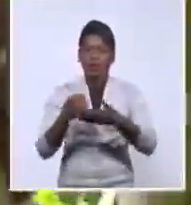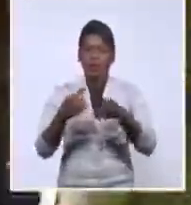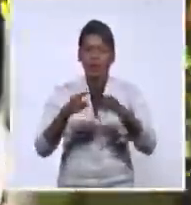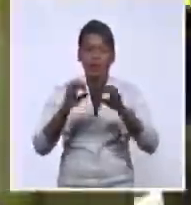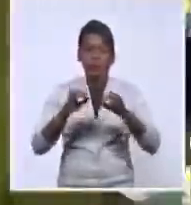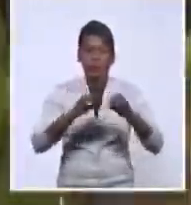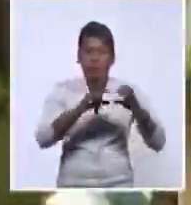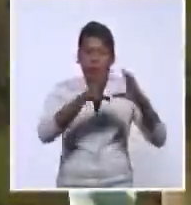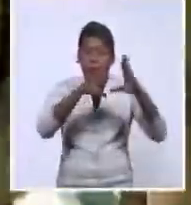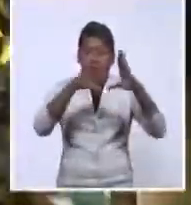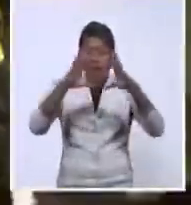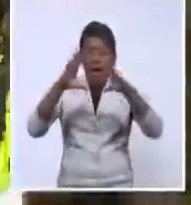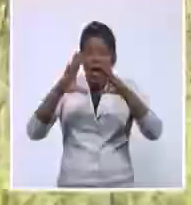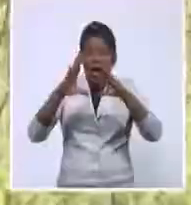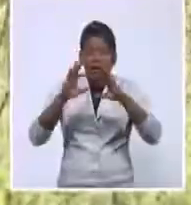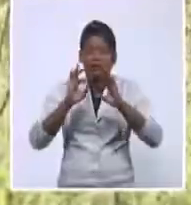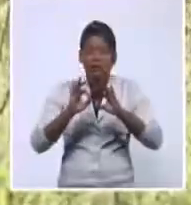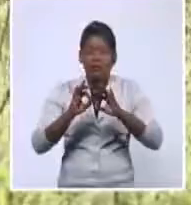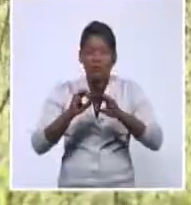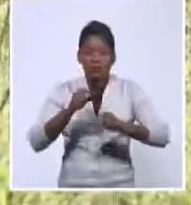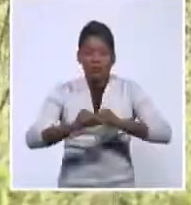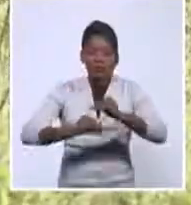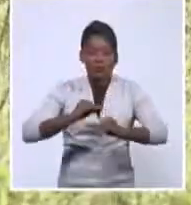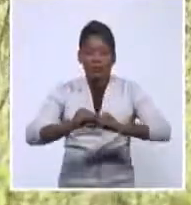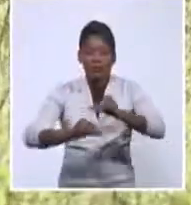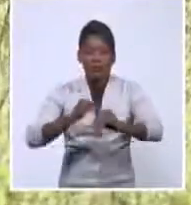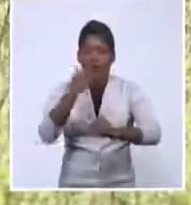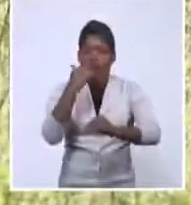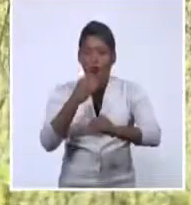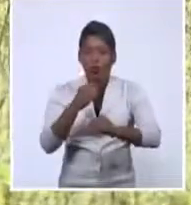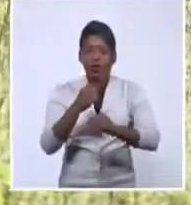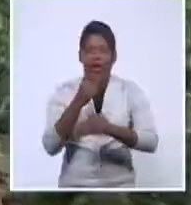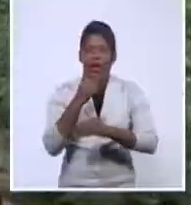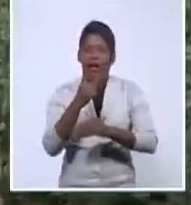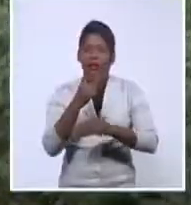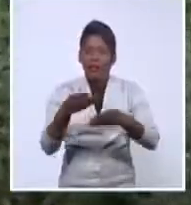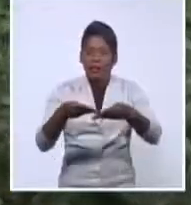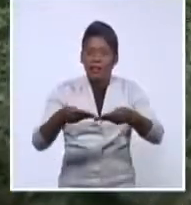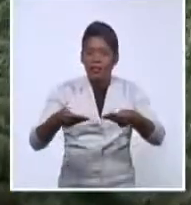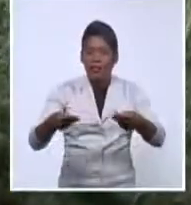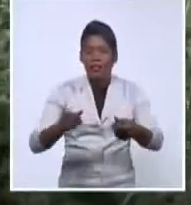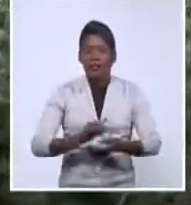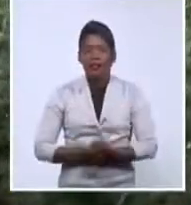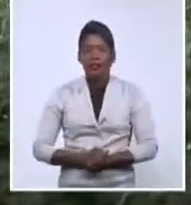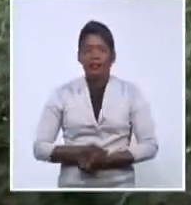serán siempre junto al surco. En San Espíritus, Javier Alejandro Brito, Sistema Informativo de la